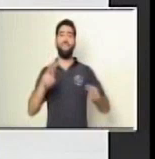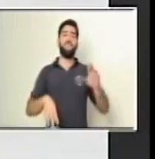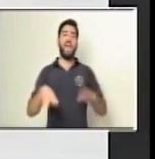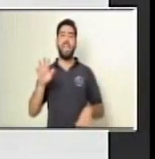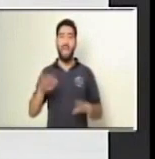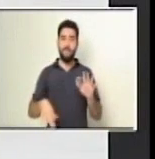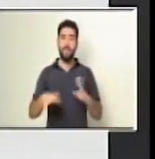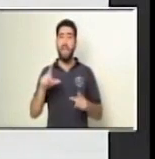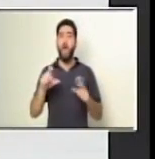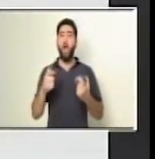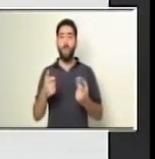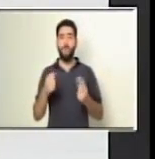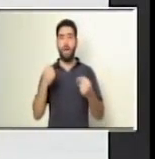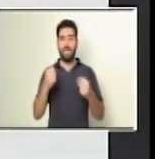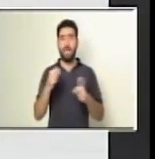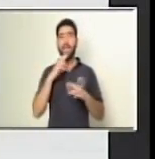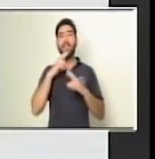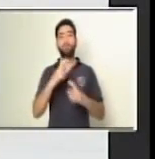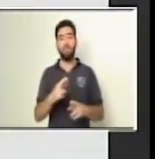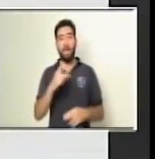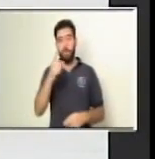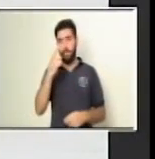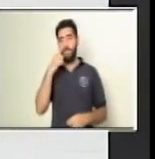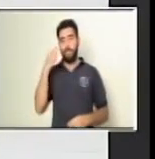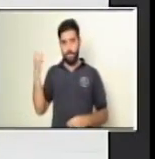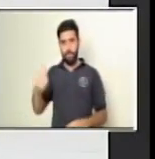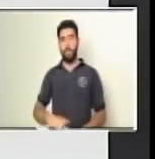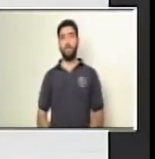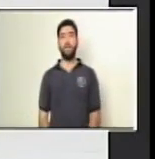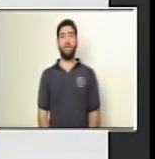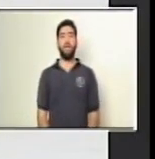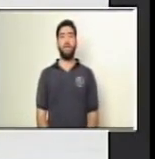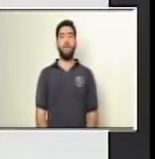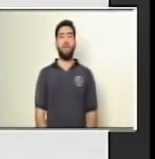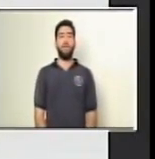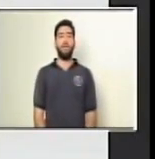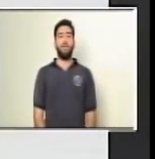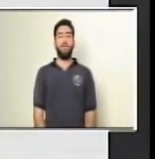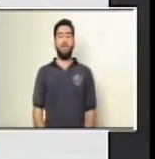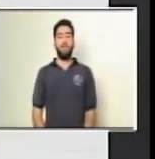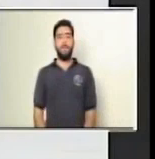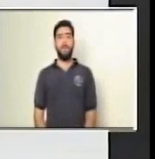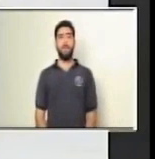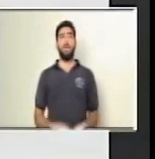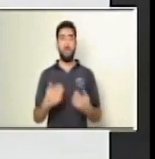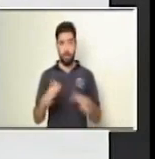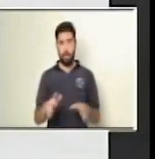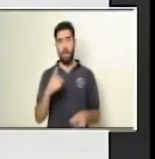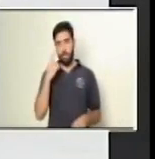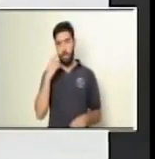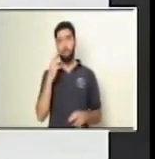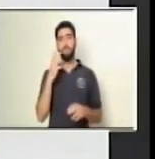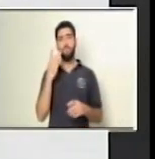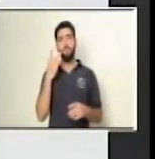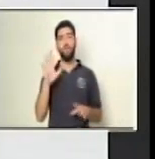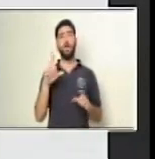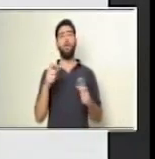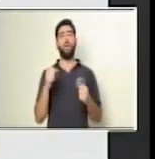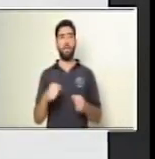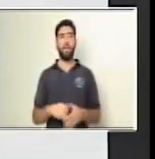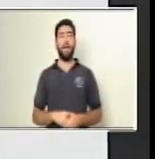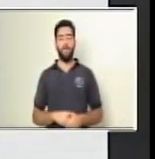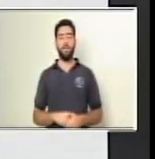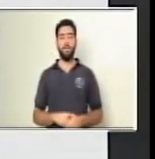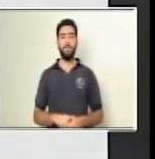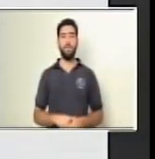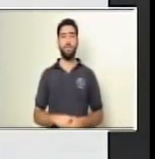resolviendo estas ecuaciones, estas inecuaciones, vamos a tener lo siguiente. Este valor que está multiplicando lo